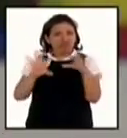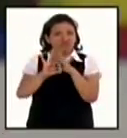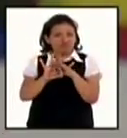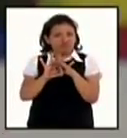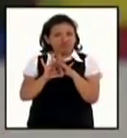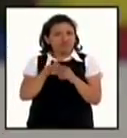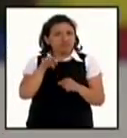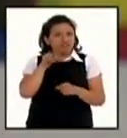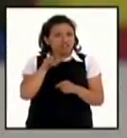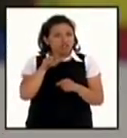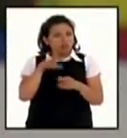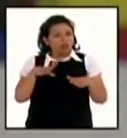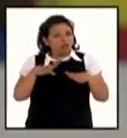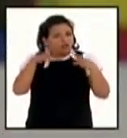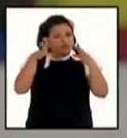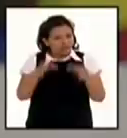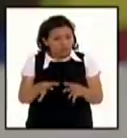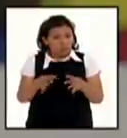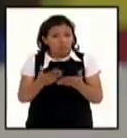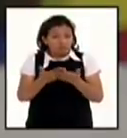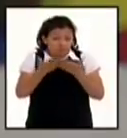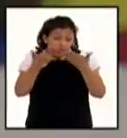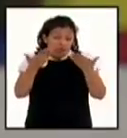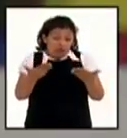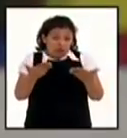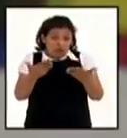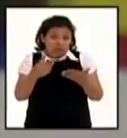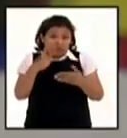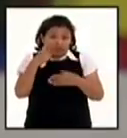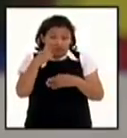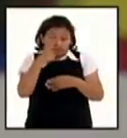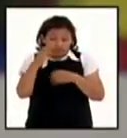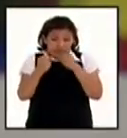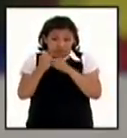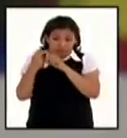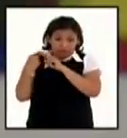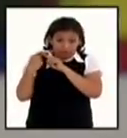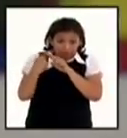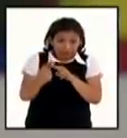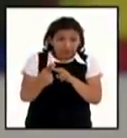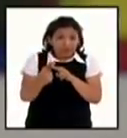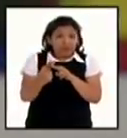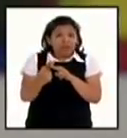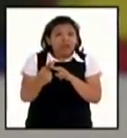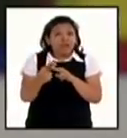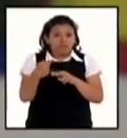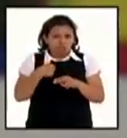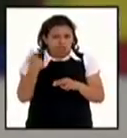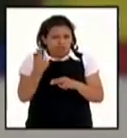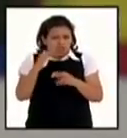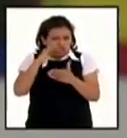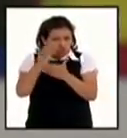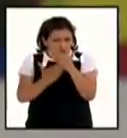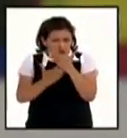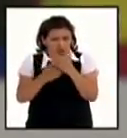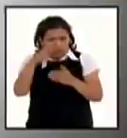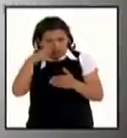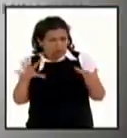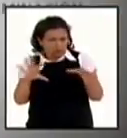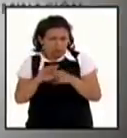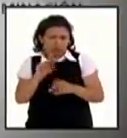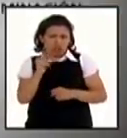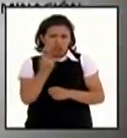elemento fundacional, ¿no? Y ahora, afortunadamente, a 200 años de distancia, no es necesario ser católico para ser mexicano.